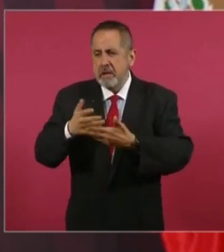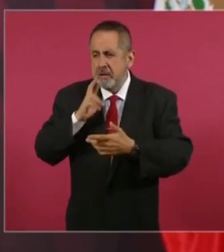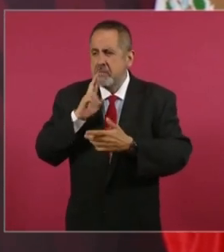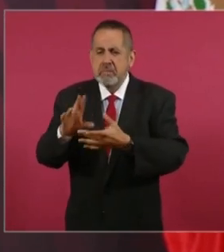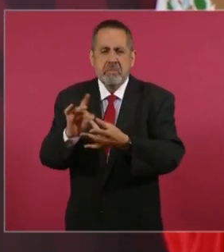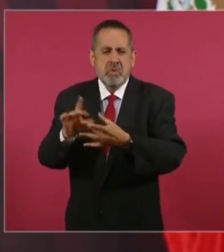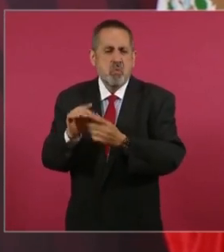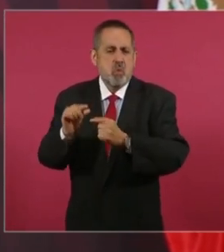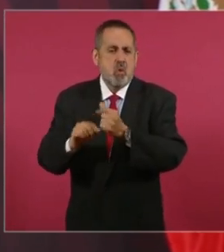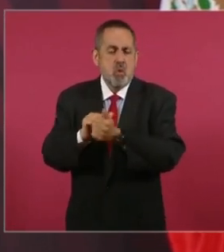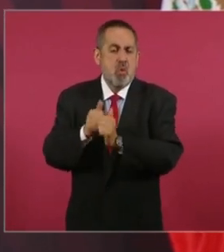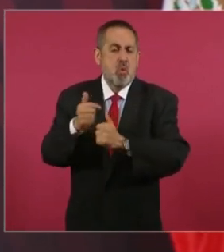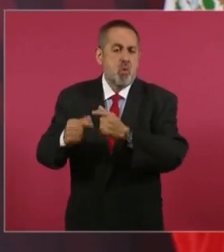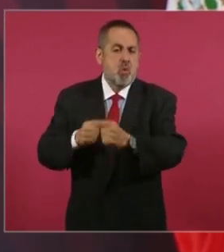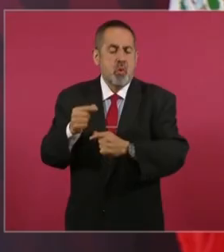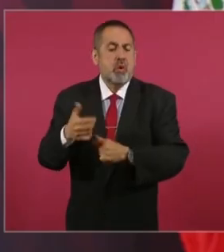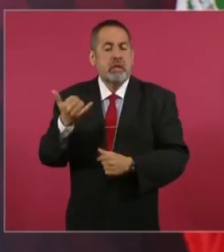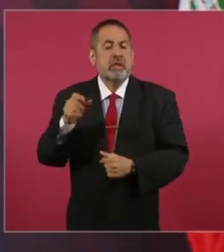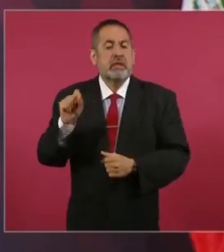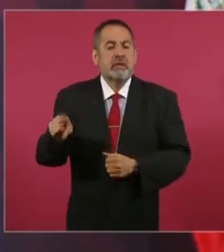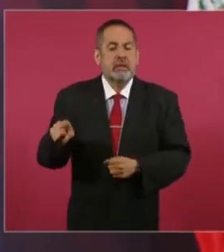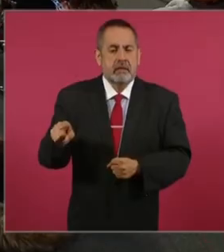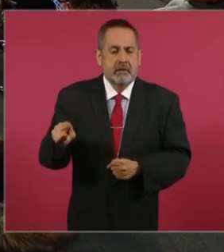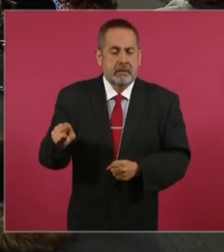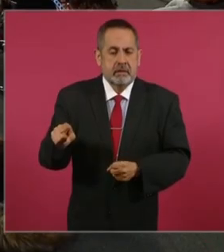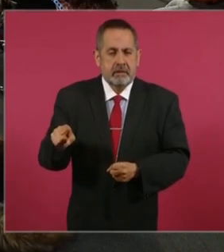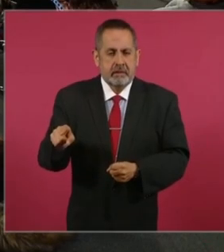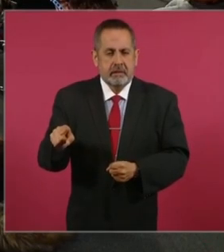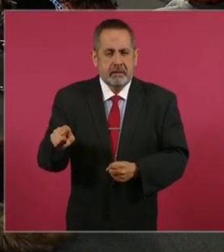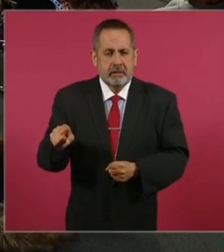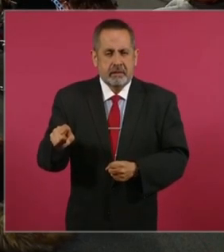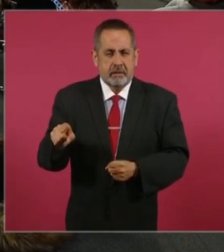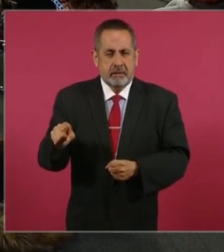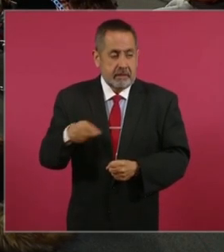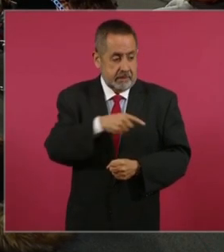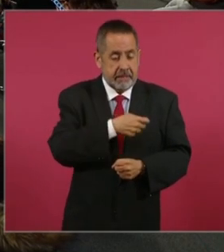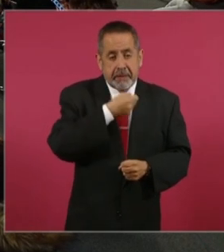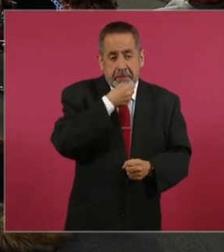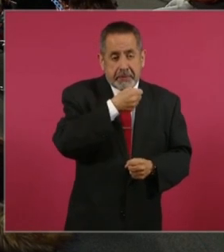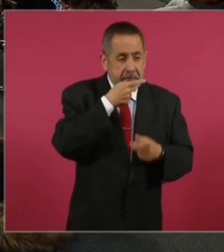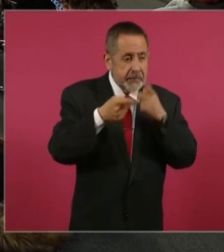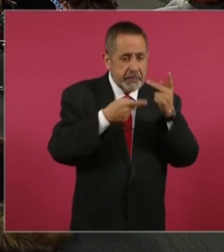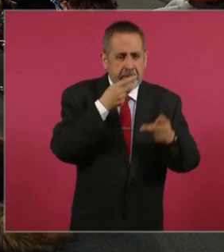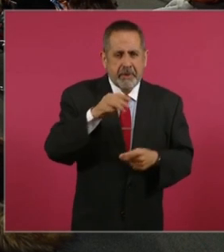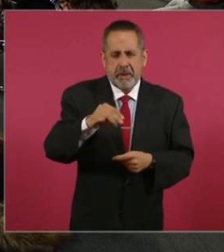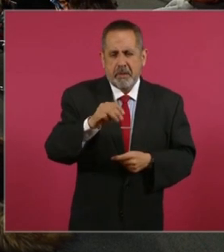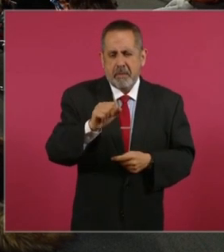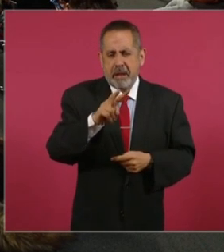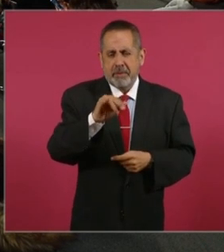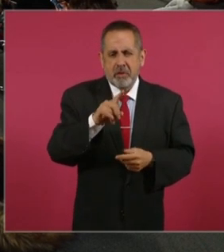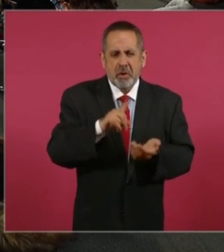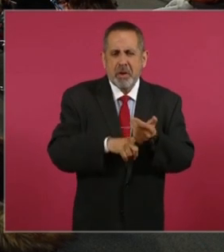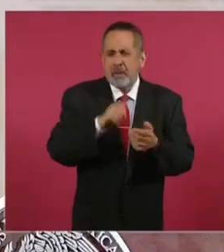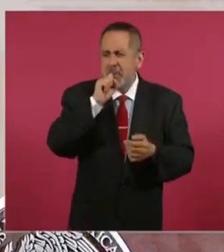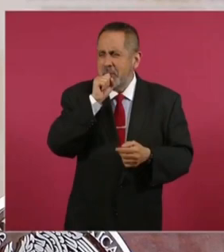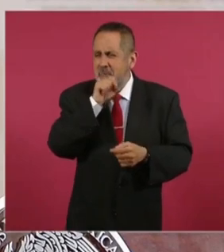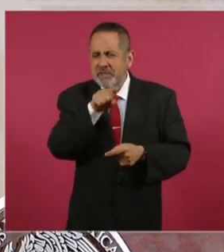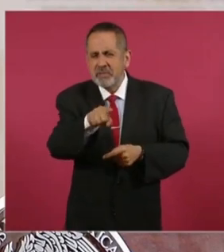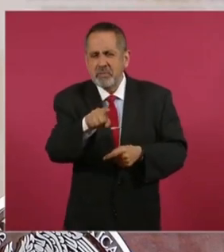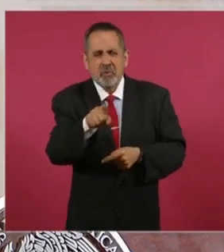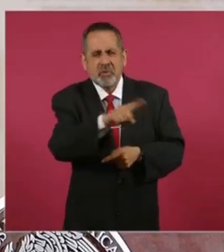resolviéndose poco a poco y la que hace el reportaje Malvido no es la que hizo